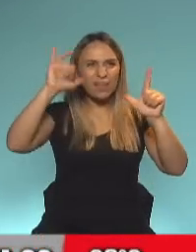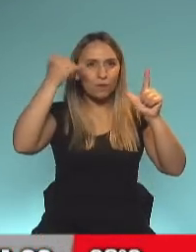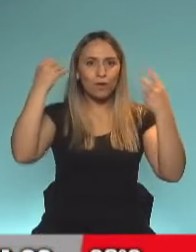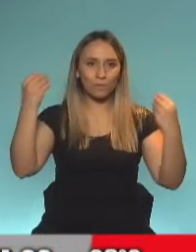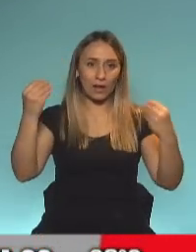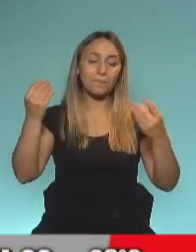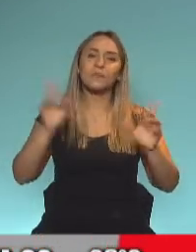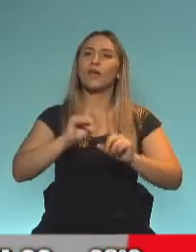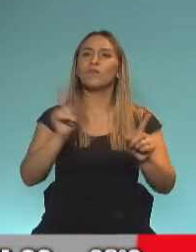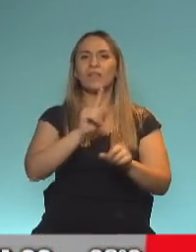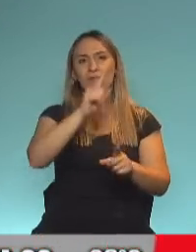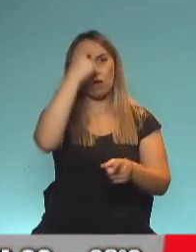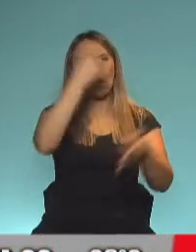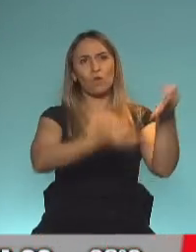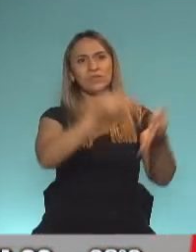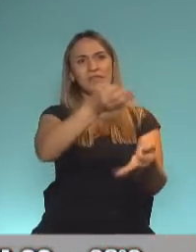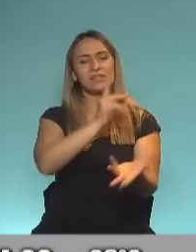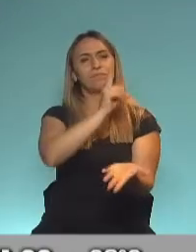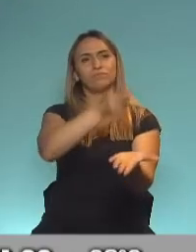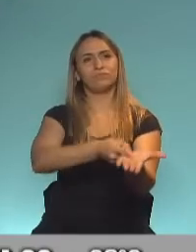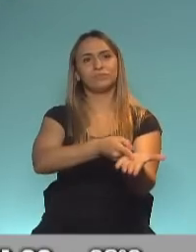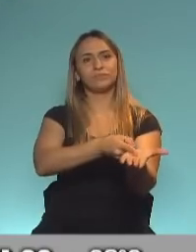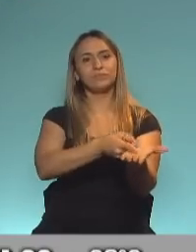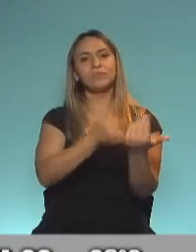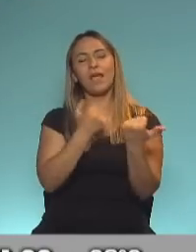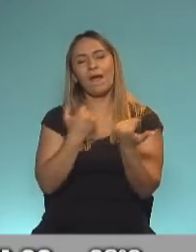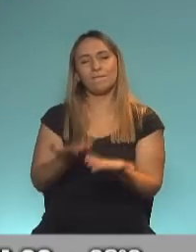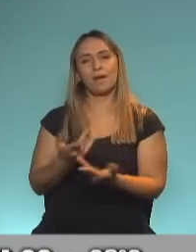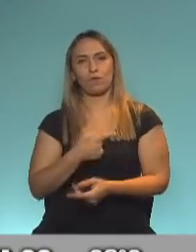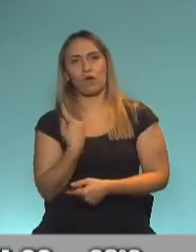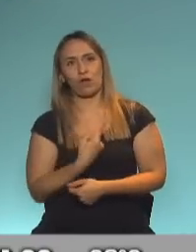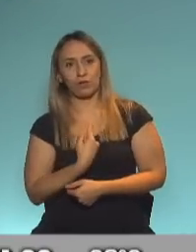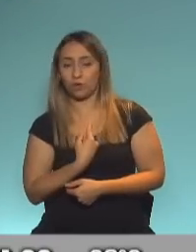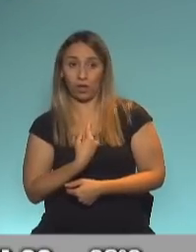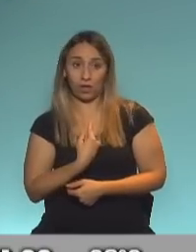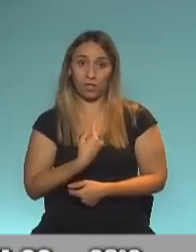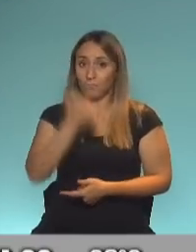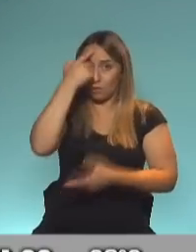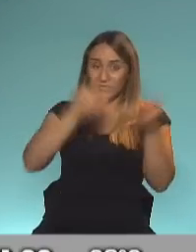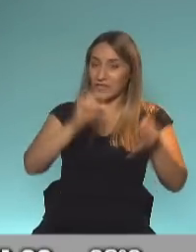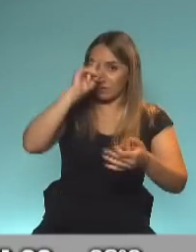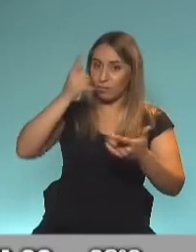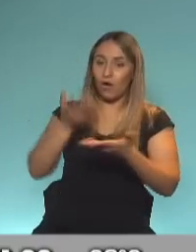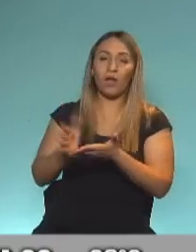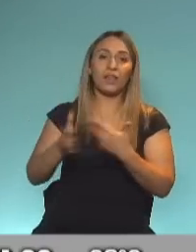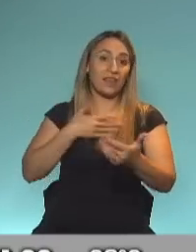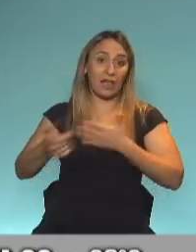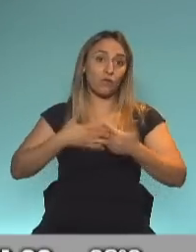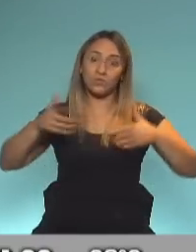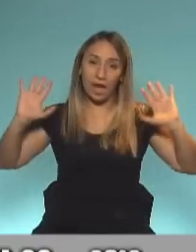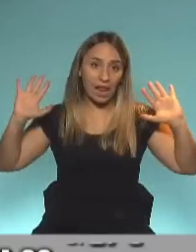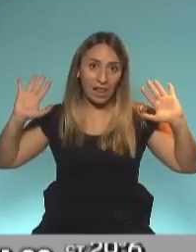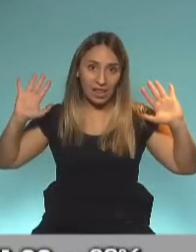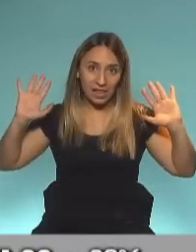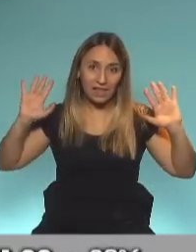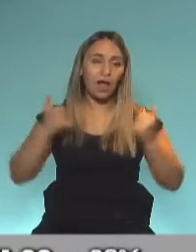fallar entendiendo que quien ahora gobierna es de Frente de Todos, sino que la justicia falle, que la justicia falle